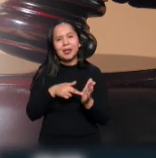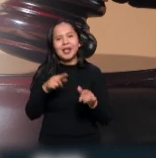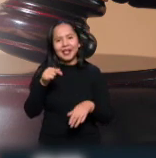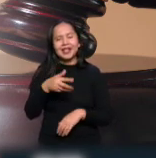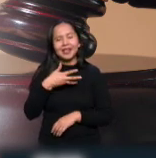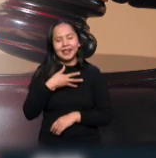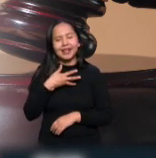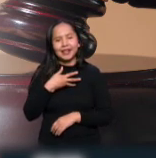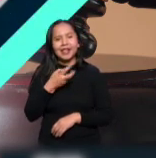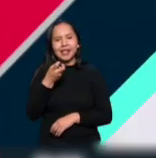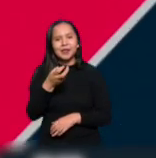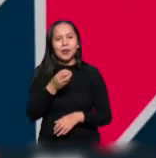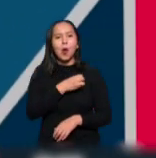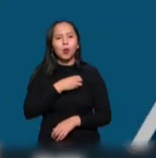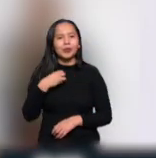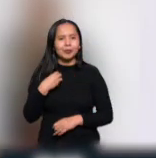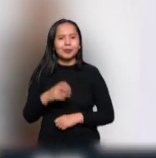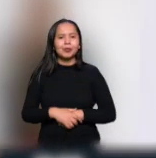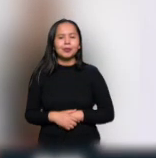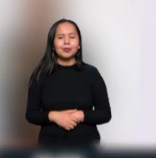Veamos.